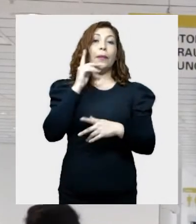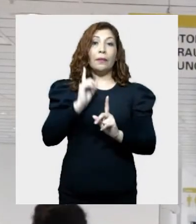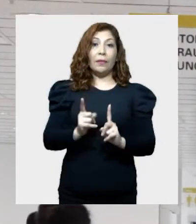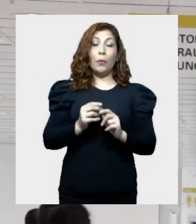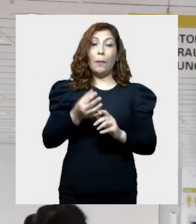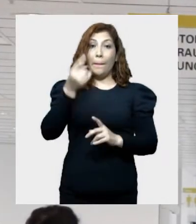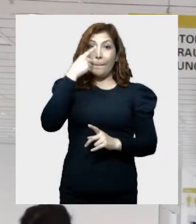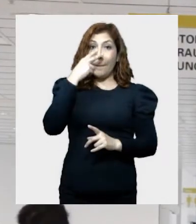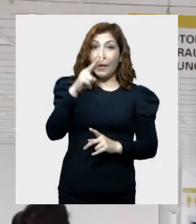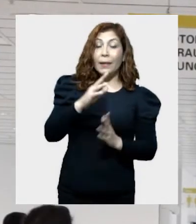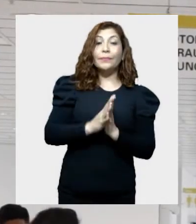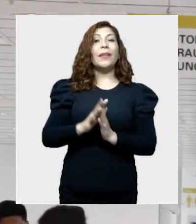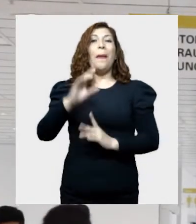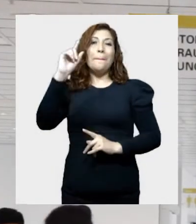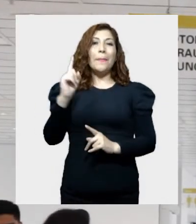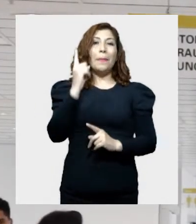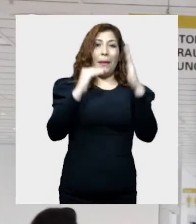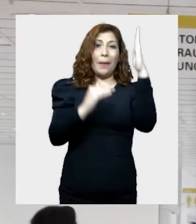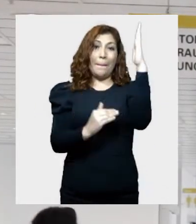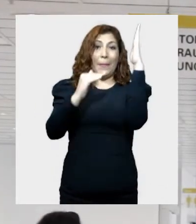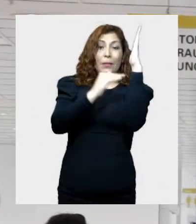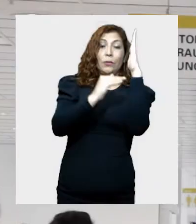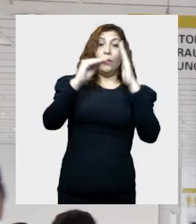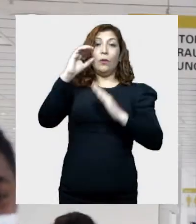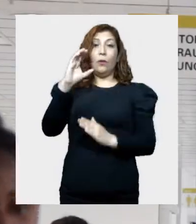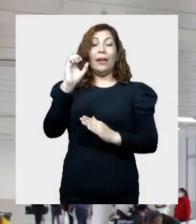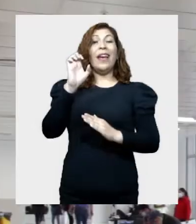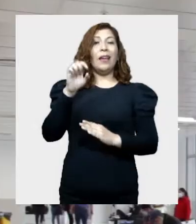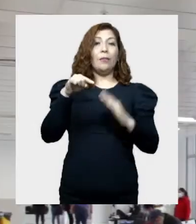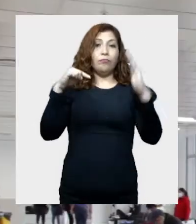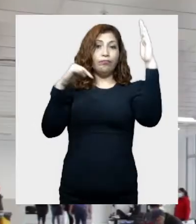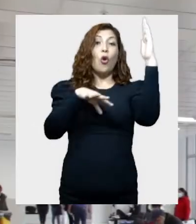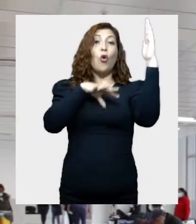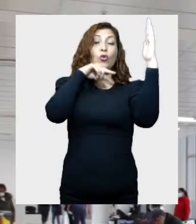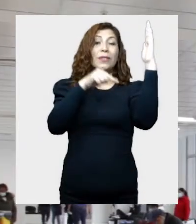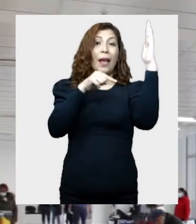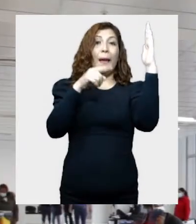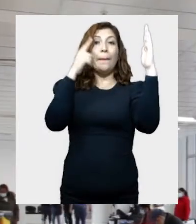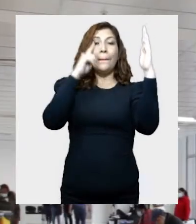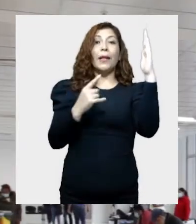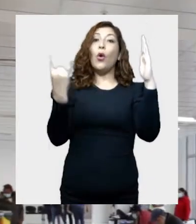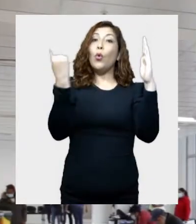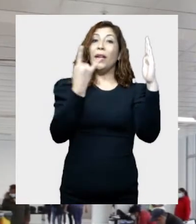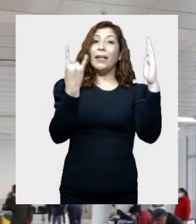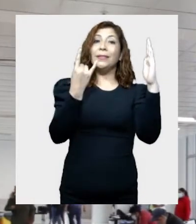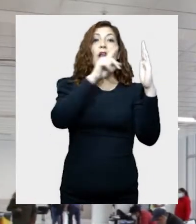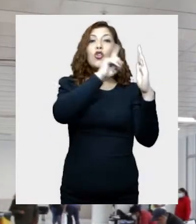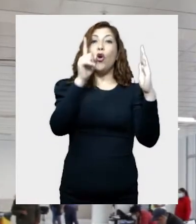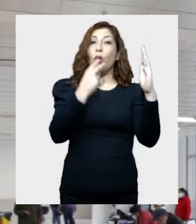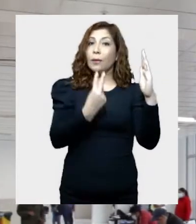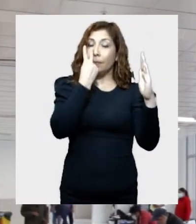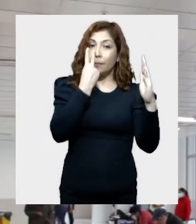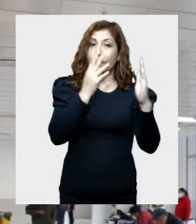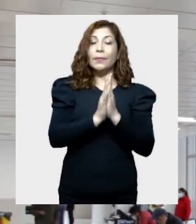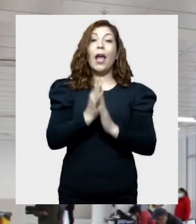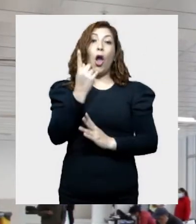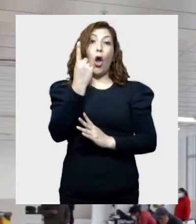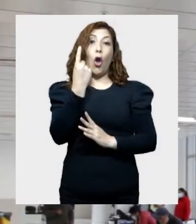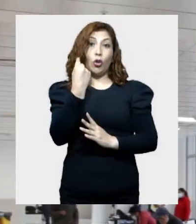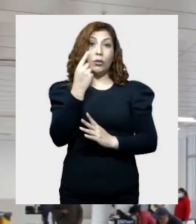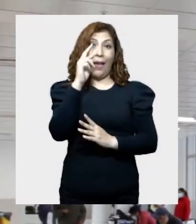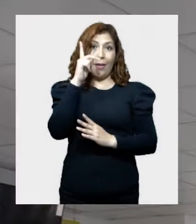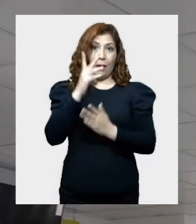considerar es que el primer piso del CAE fue destinado a la implementación de la urgencia no respiratoria desde el 11 de